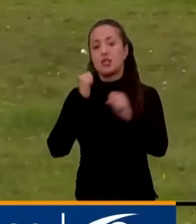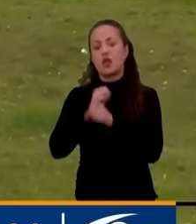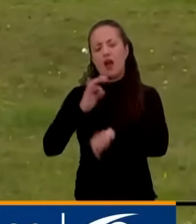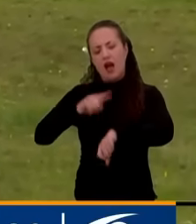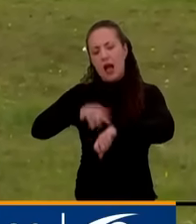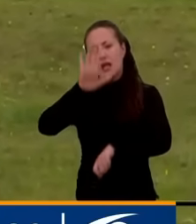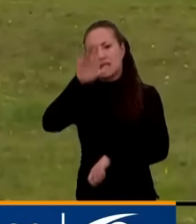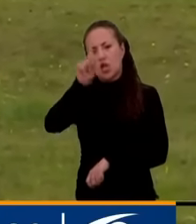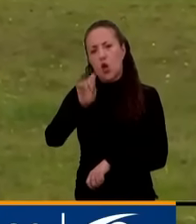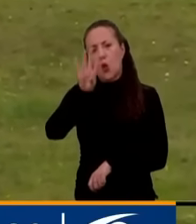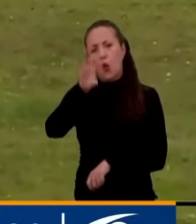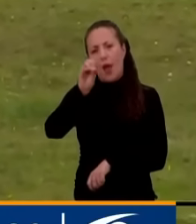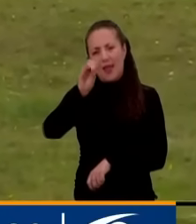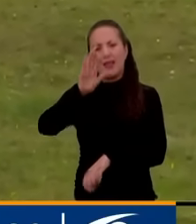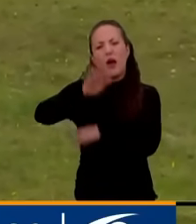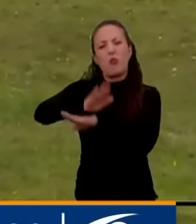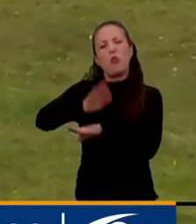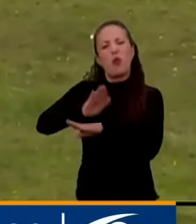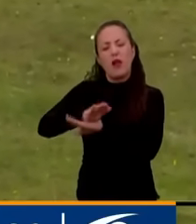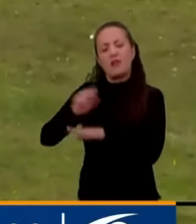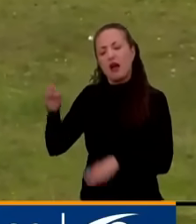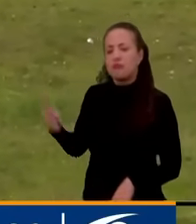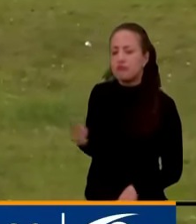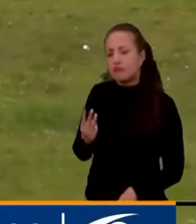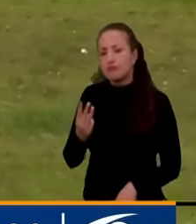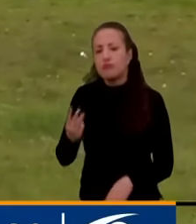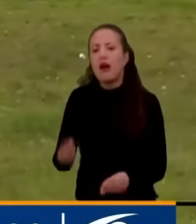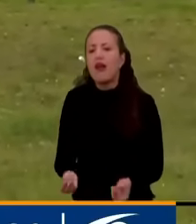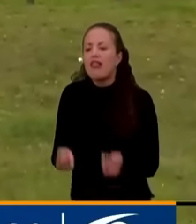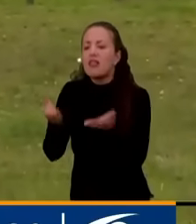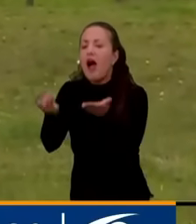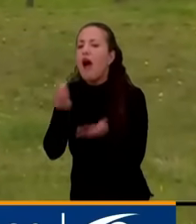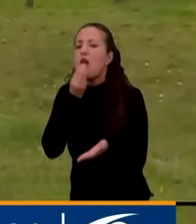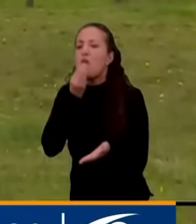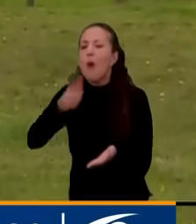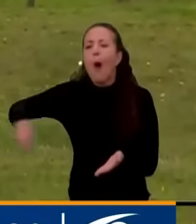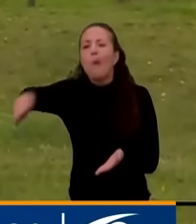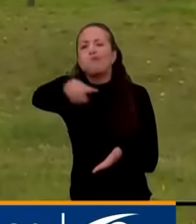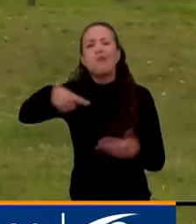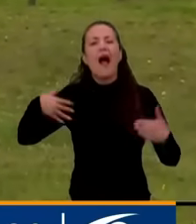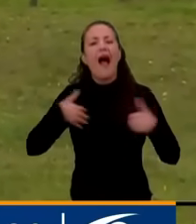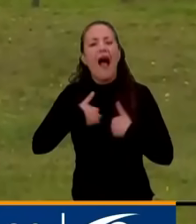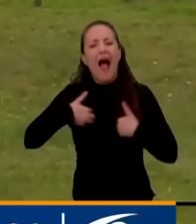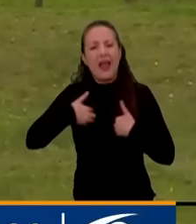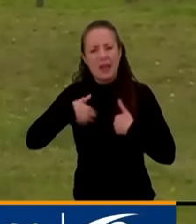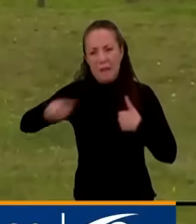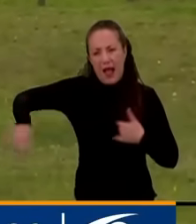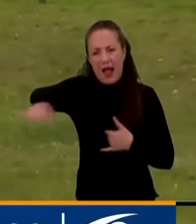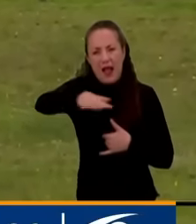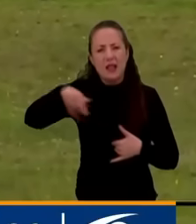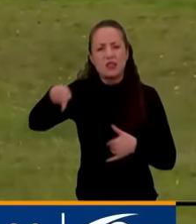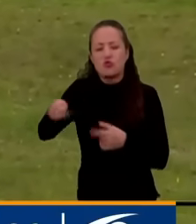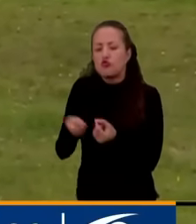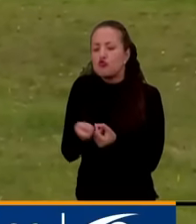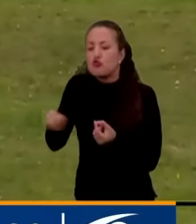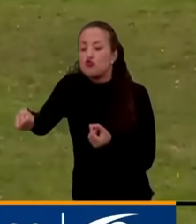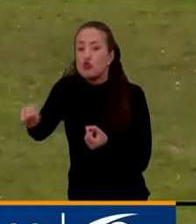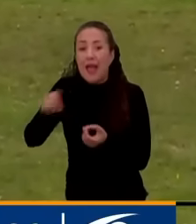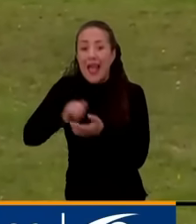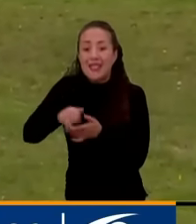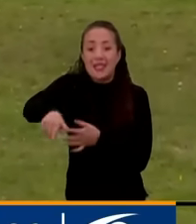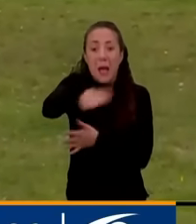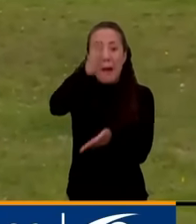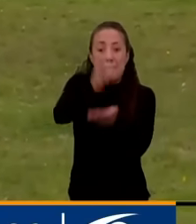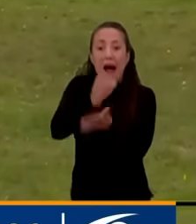de ayer a darle alimento a algunos animales que se encontraban Precisamente en una parcela muy cerca al punto de la tragedia Qué han